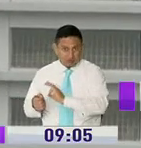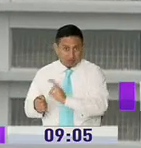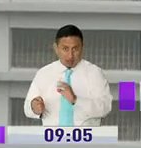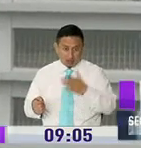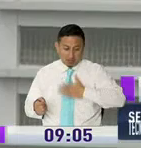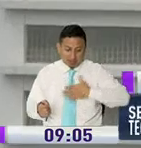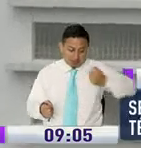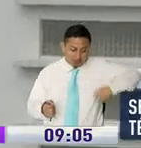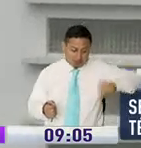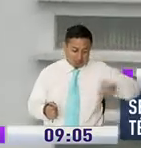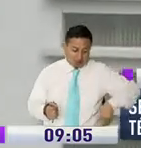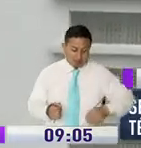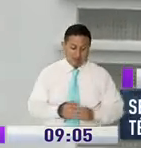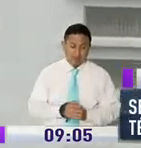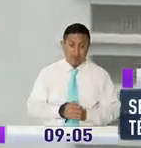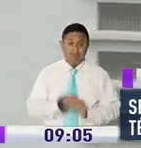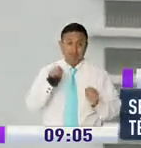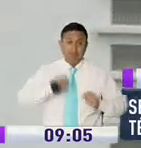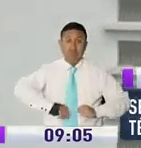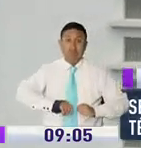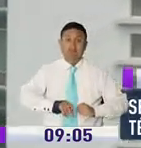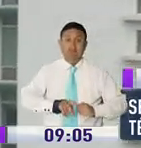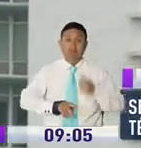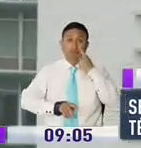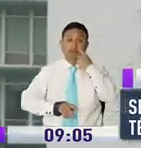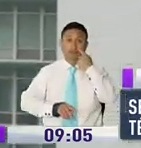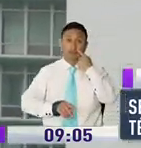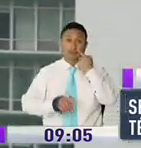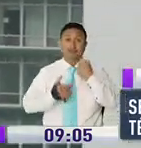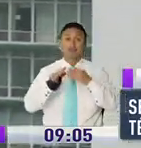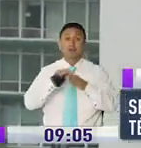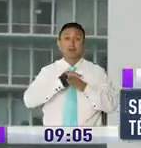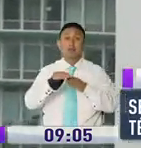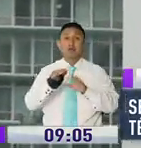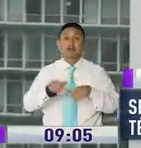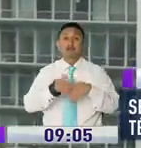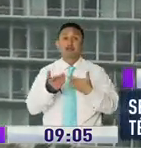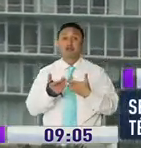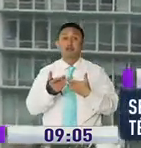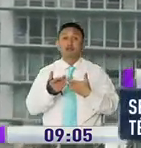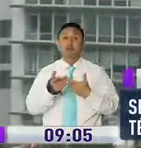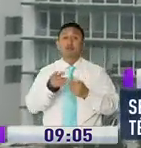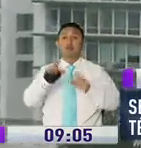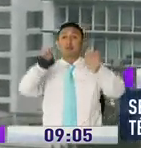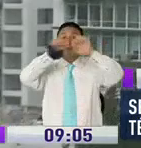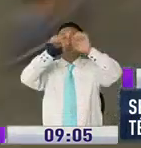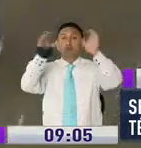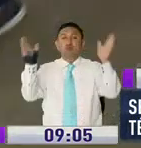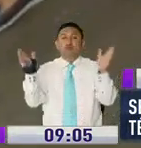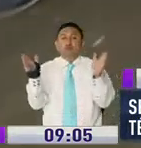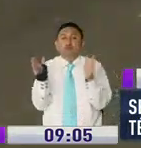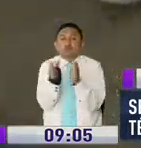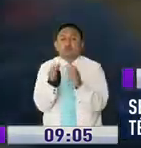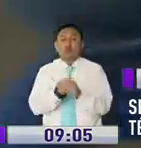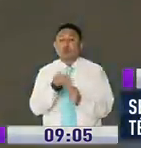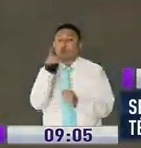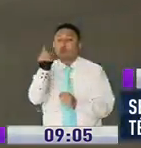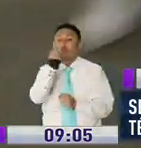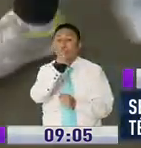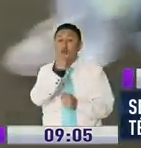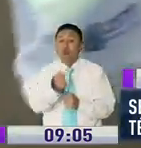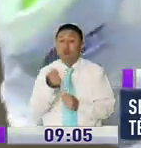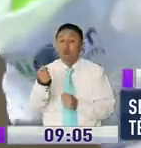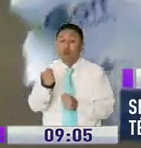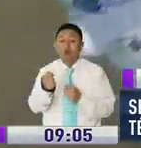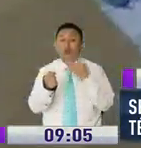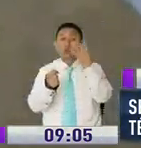Además, se evidenció que la invitación para ofertar se hizo a un monto reducido de oferentes, a los que se les dio menos